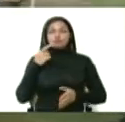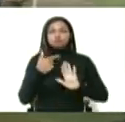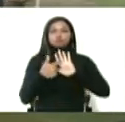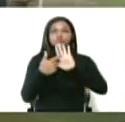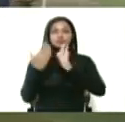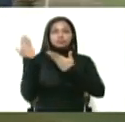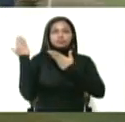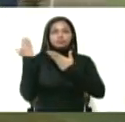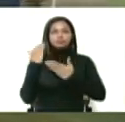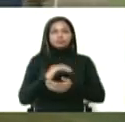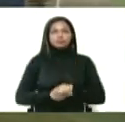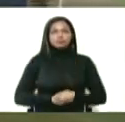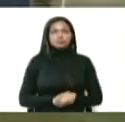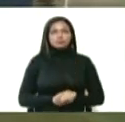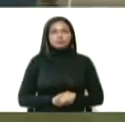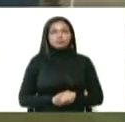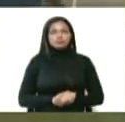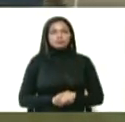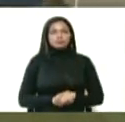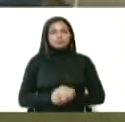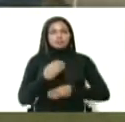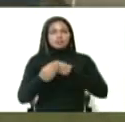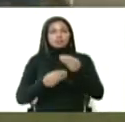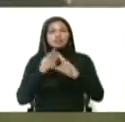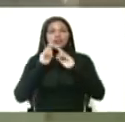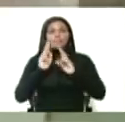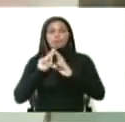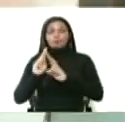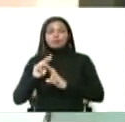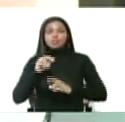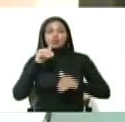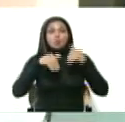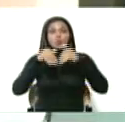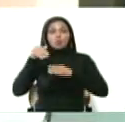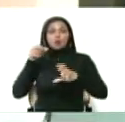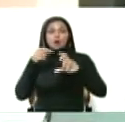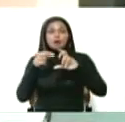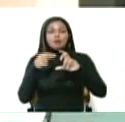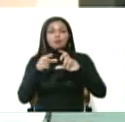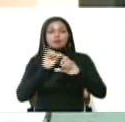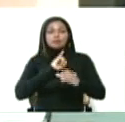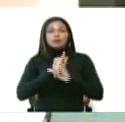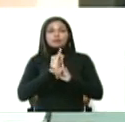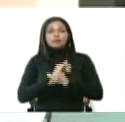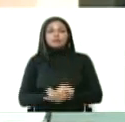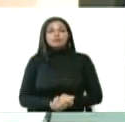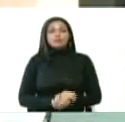pantalla, ¿no? Se han hecho, han respondido a la encuesta ya